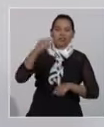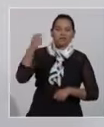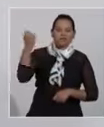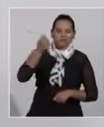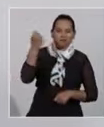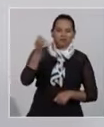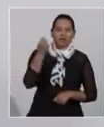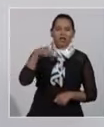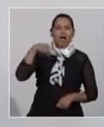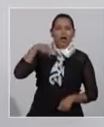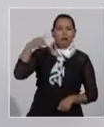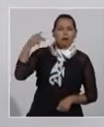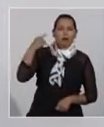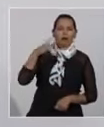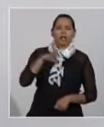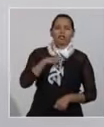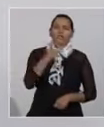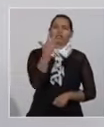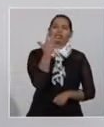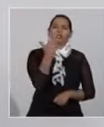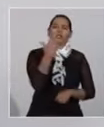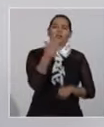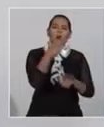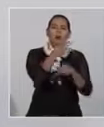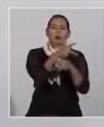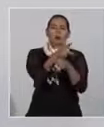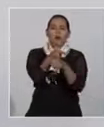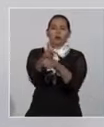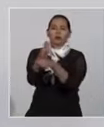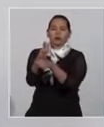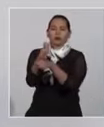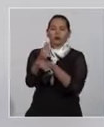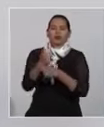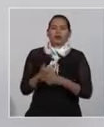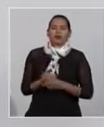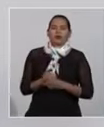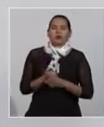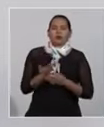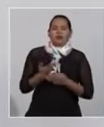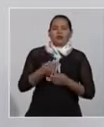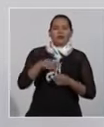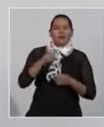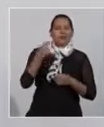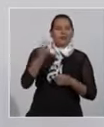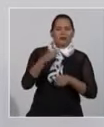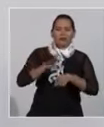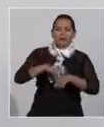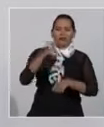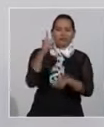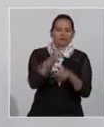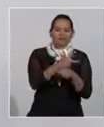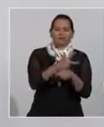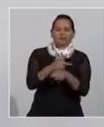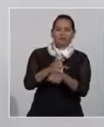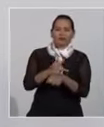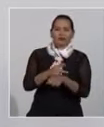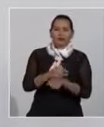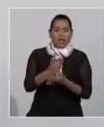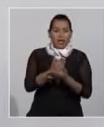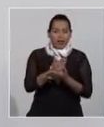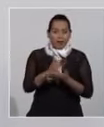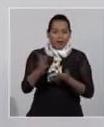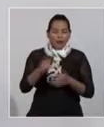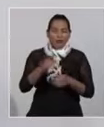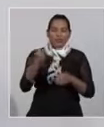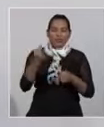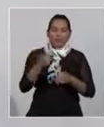tenemos 5 videocámaras por cada 100.000 habitantes, cuando el promedio nacional es de 28. Pero no alcanza con las puras cámaras. Necesitamos que haya capital